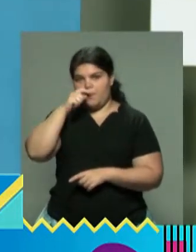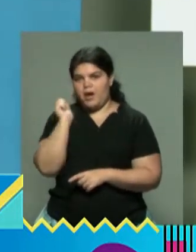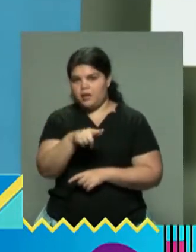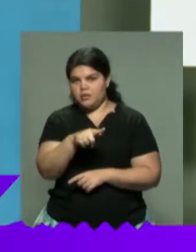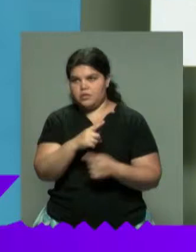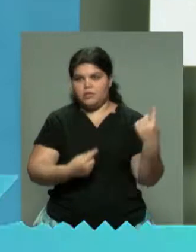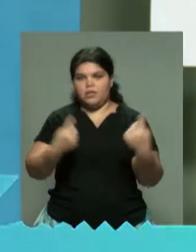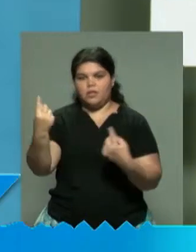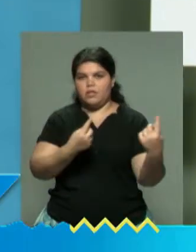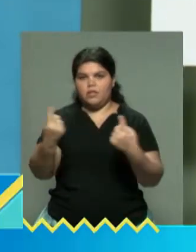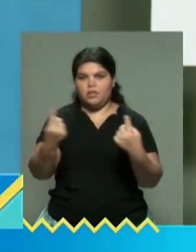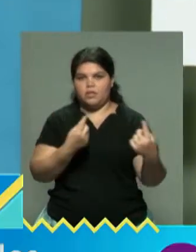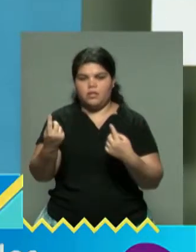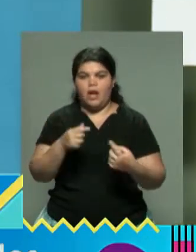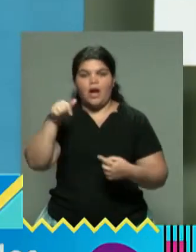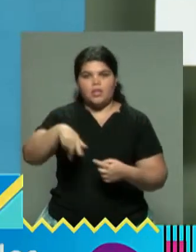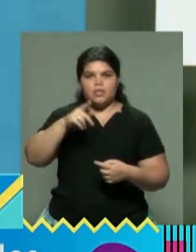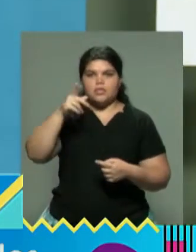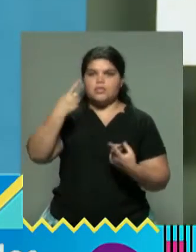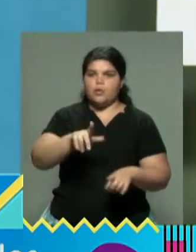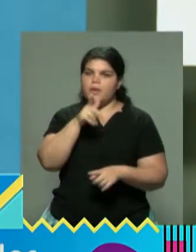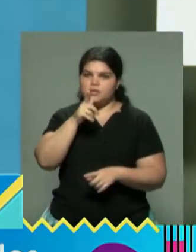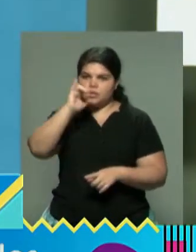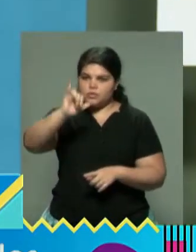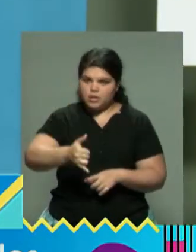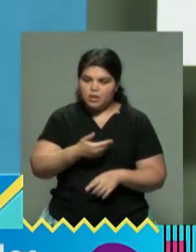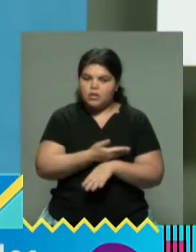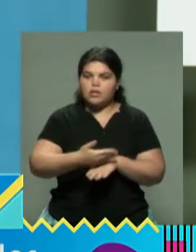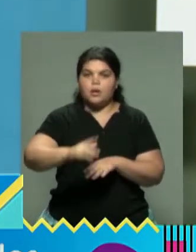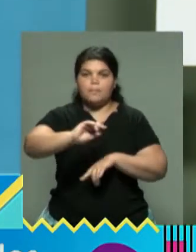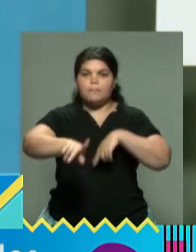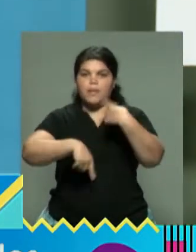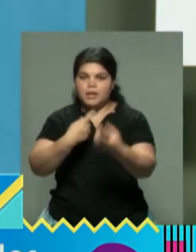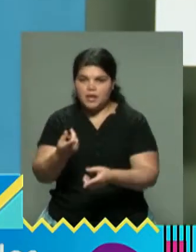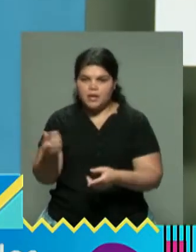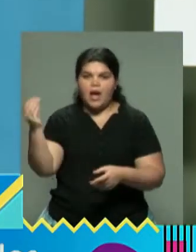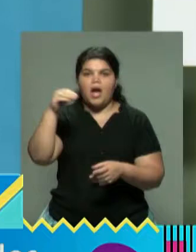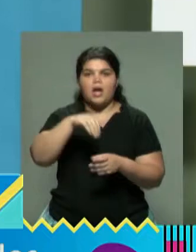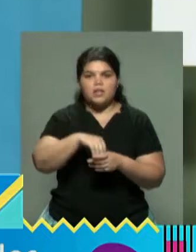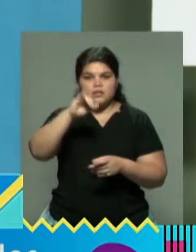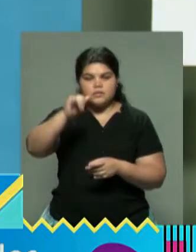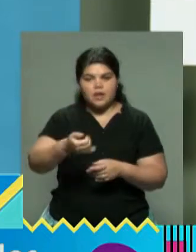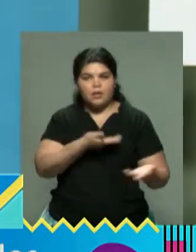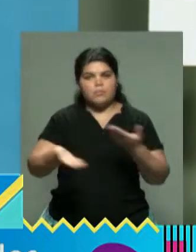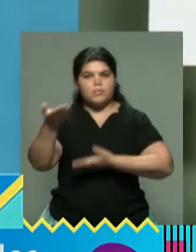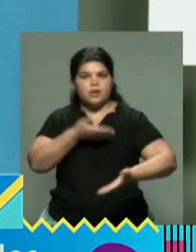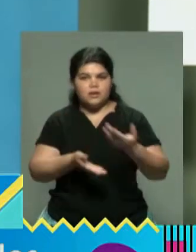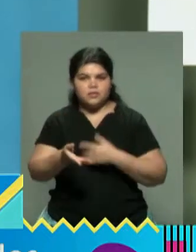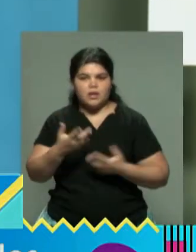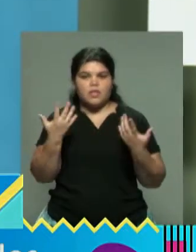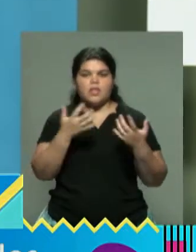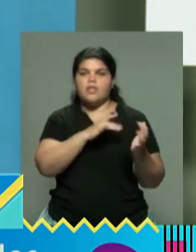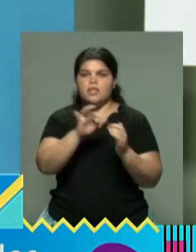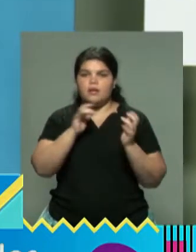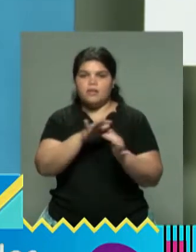por supuesto no queda exento Distintos Parecidos de discutirlo y los invitamos a que mañana participen de nuestro debate. Vamos a estar volviendo al debate